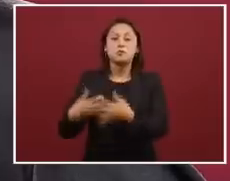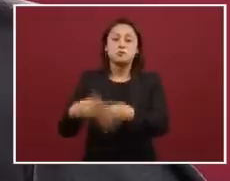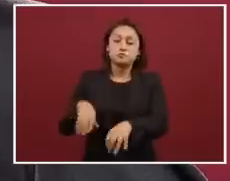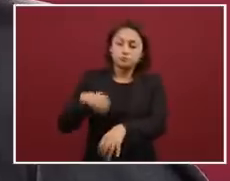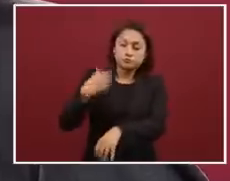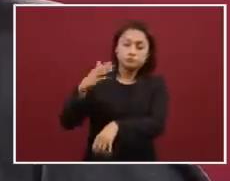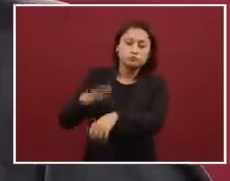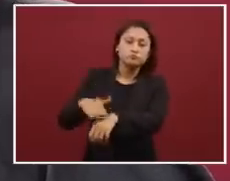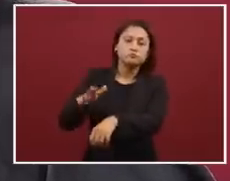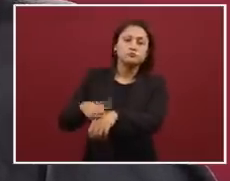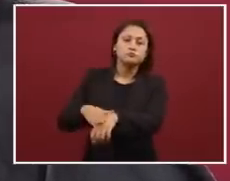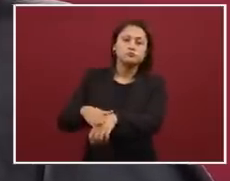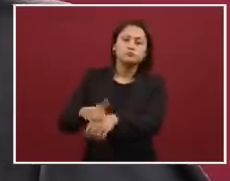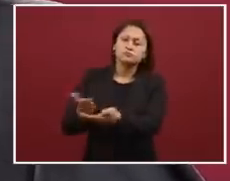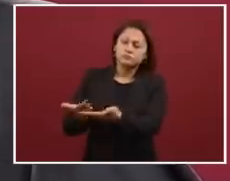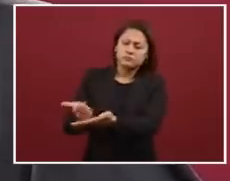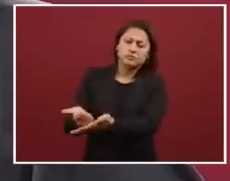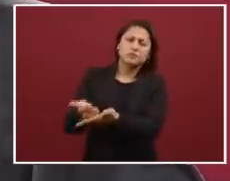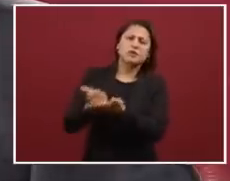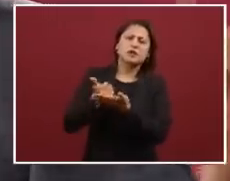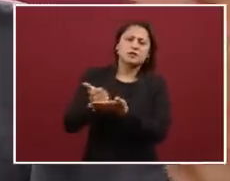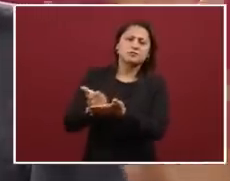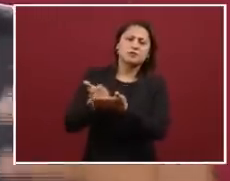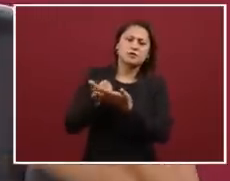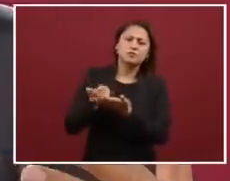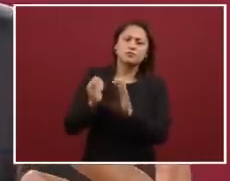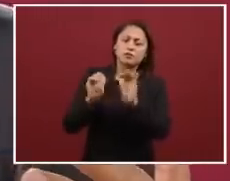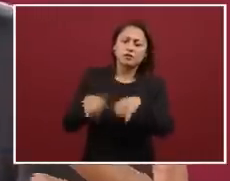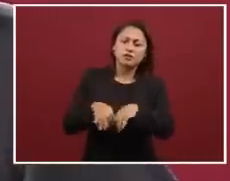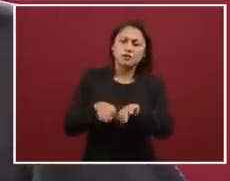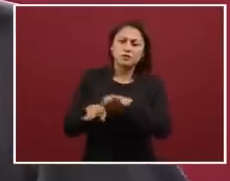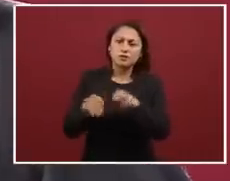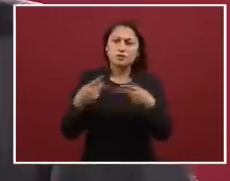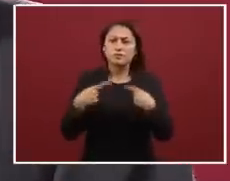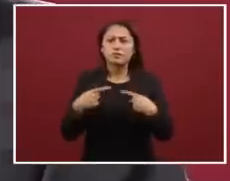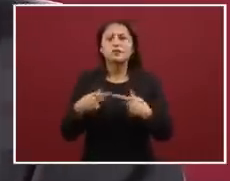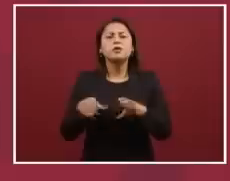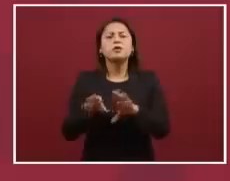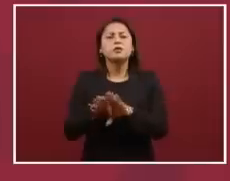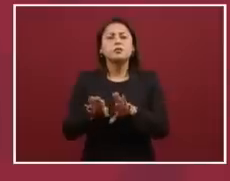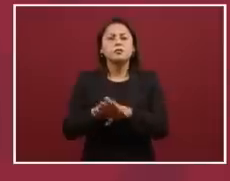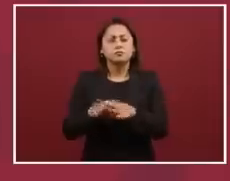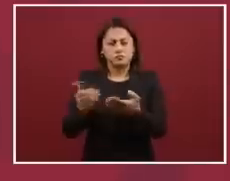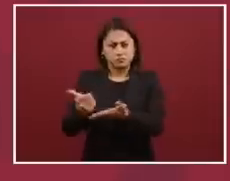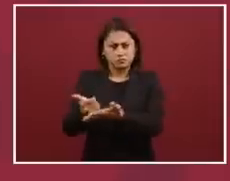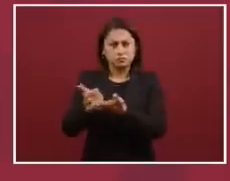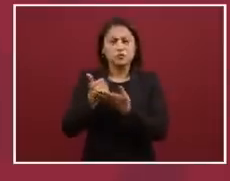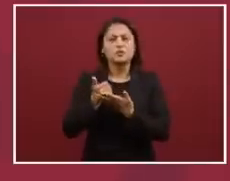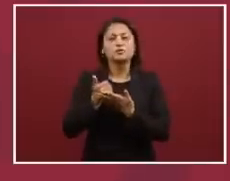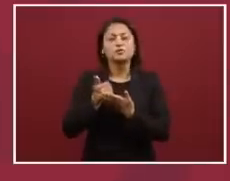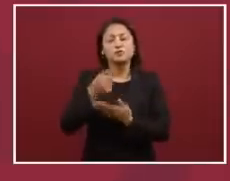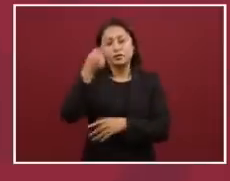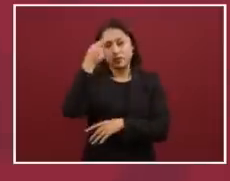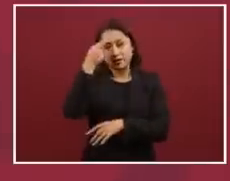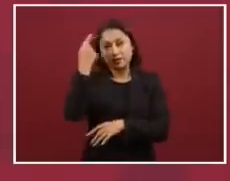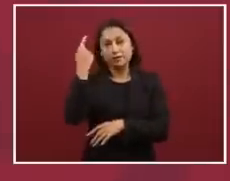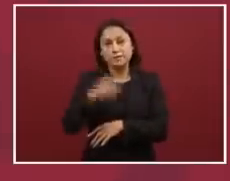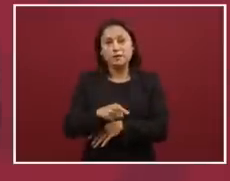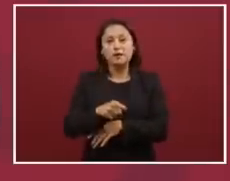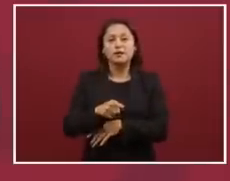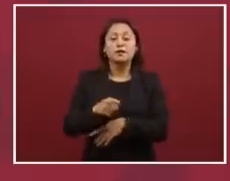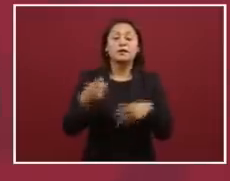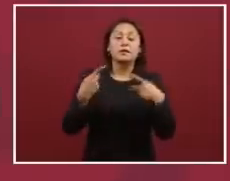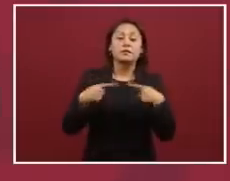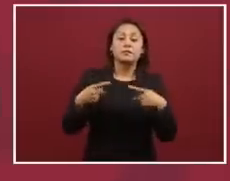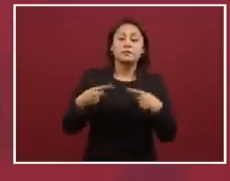solicitando que nos ayuden a tener una bolsa de trabajo para que se le dé opciones de trabajo